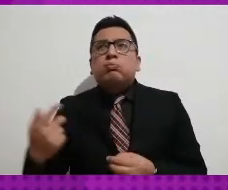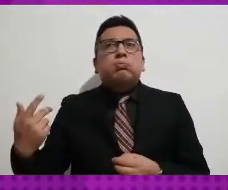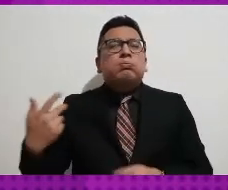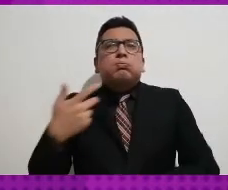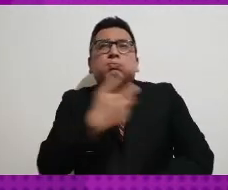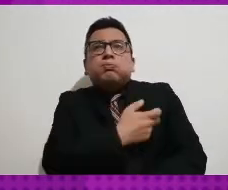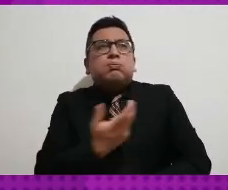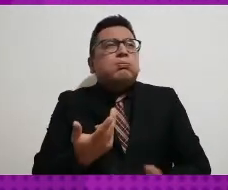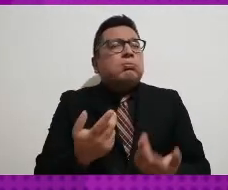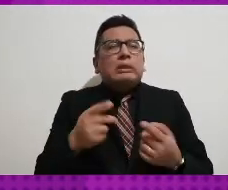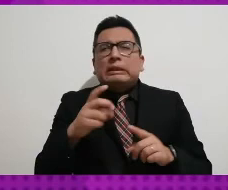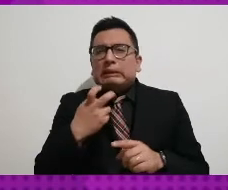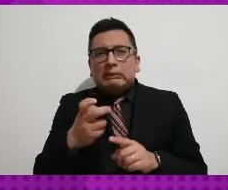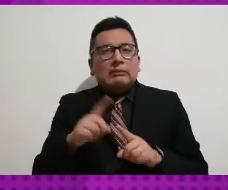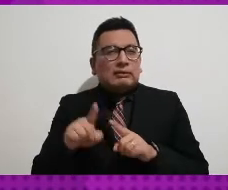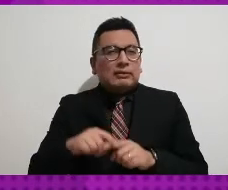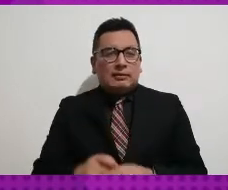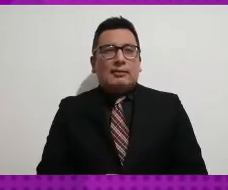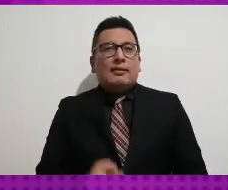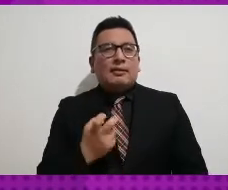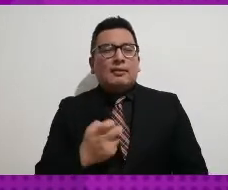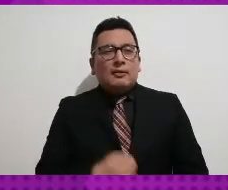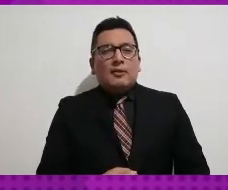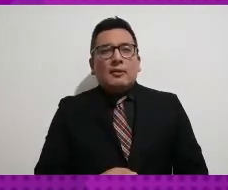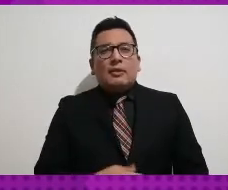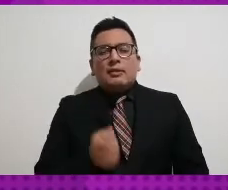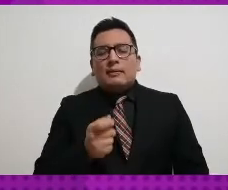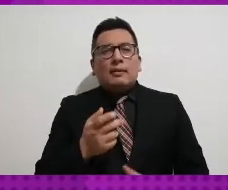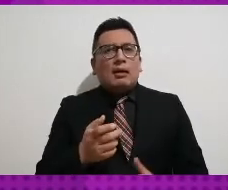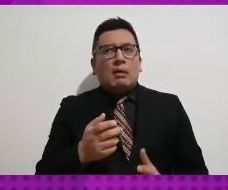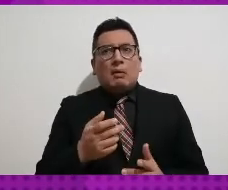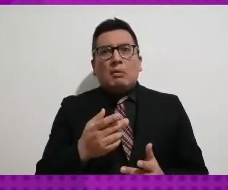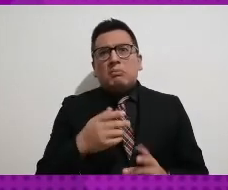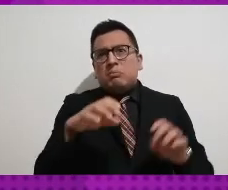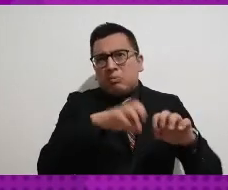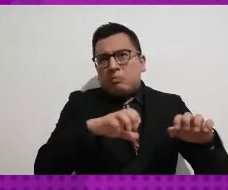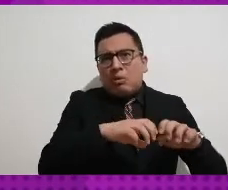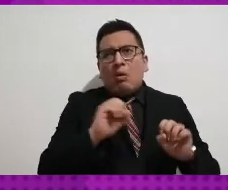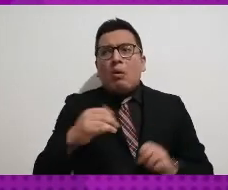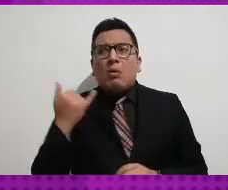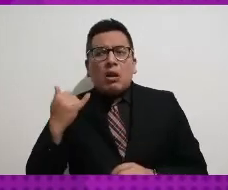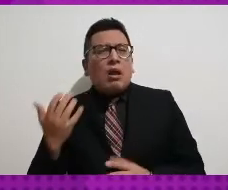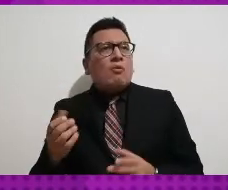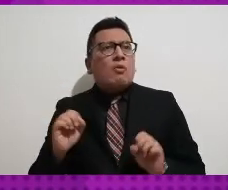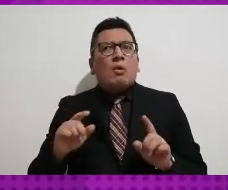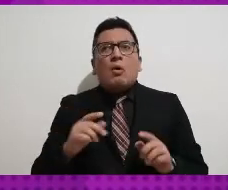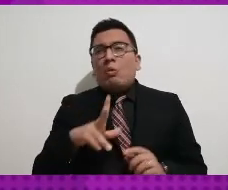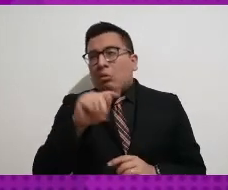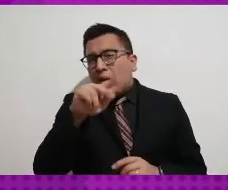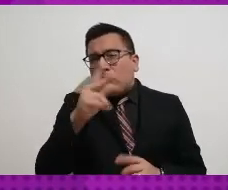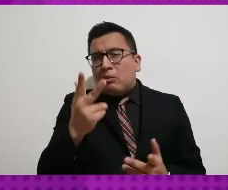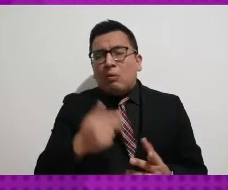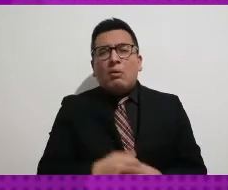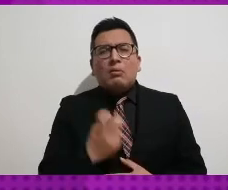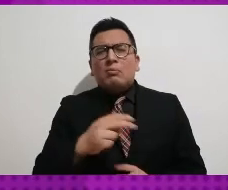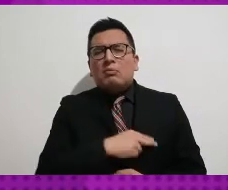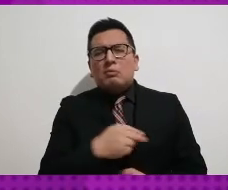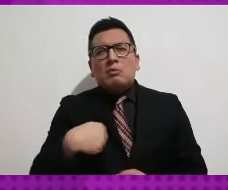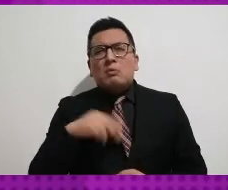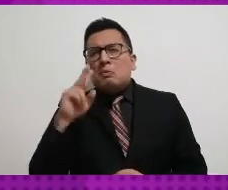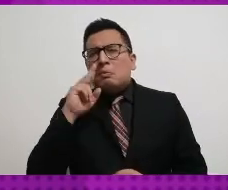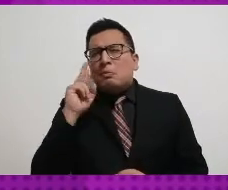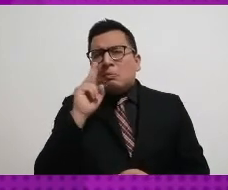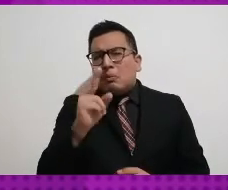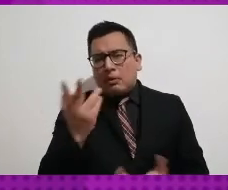¿Y a qué me refiero con transparencia proactiva? A que no necesariamente en una computadora, también en tu teléfono, en la televisión. Recordemos que los medios de comunicación